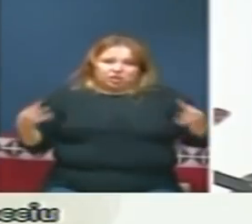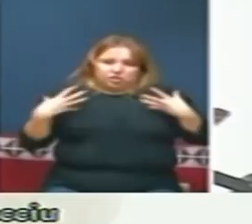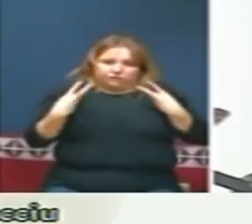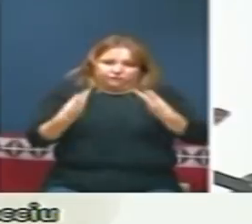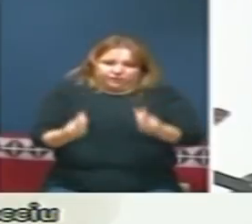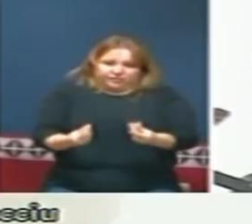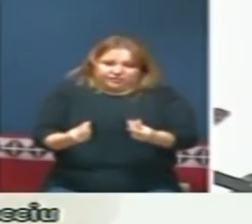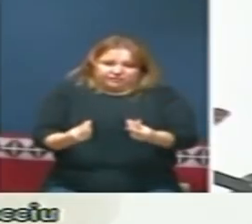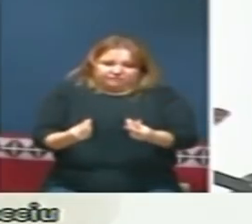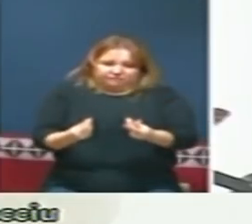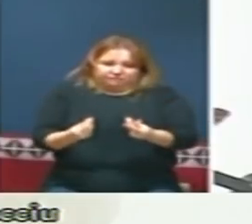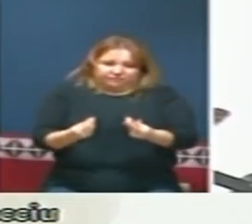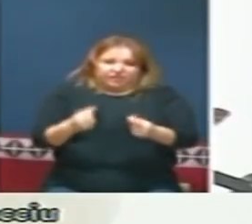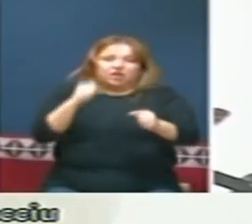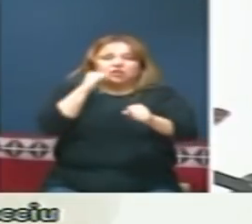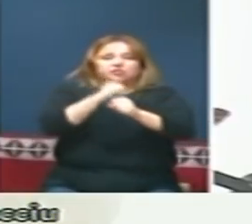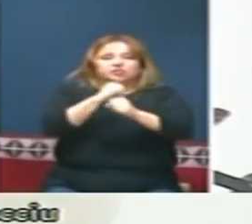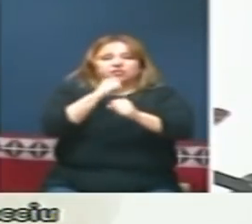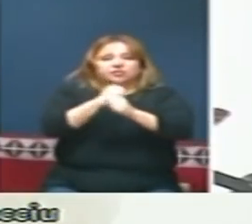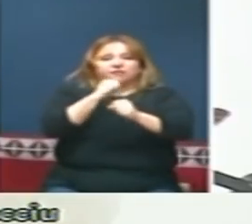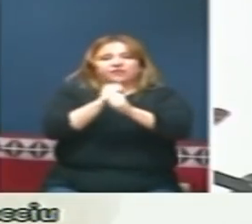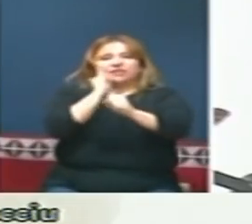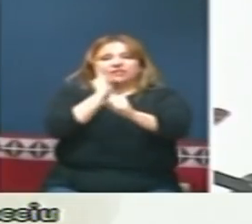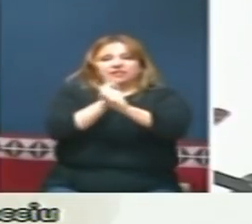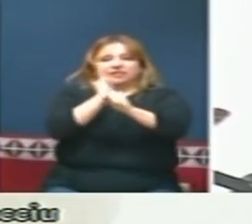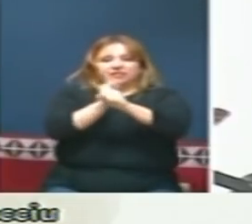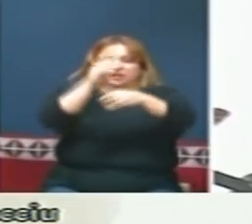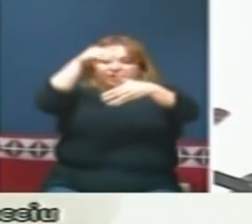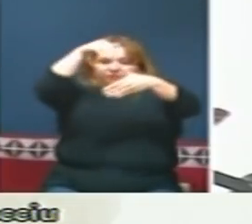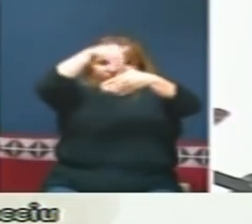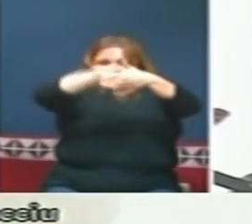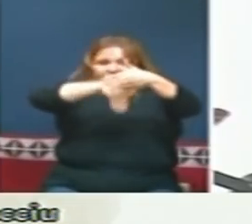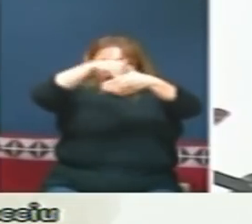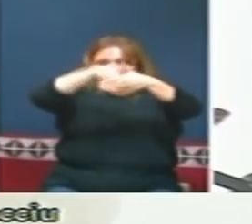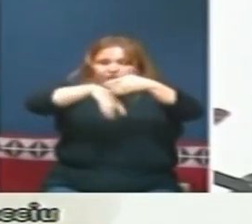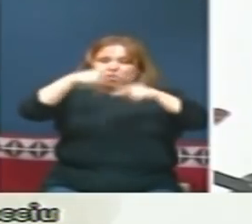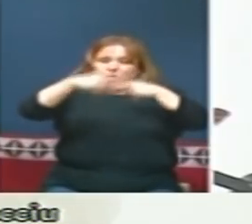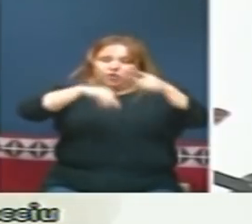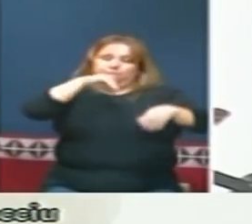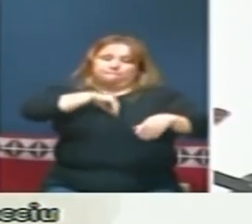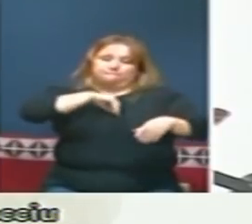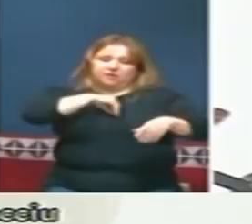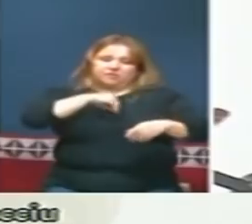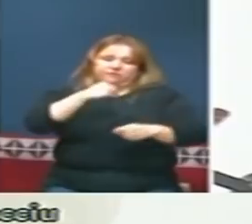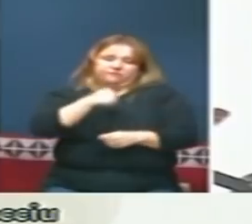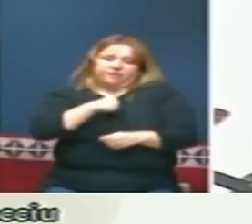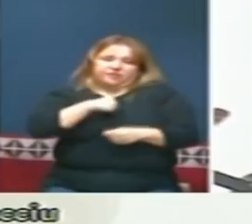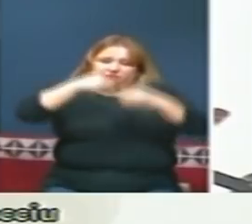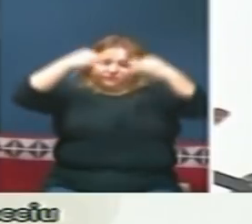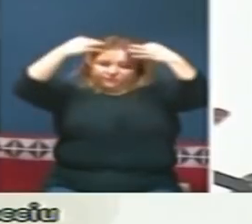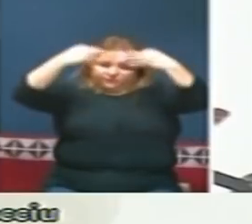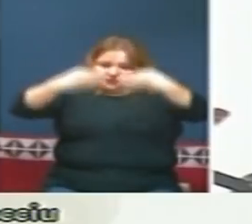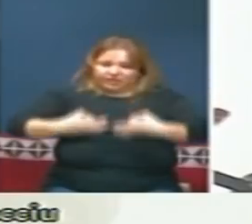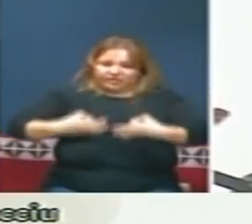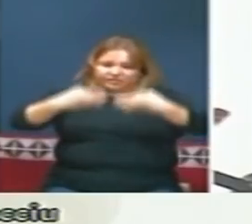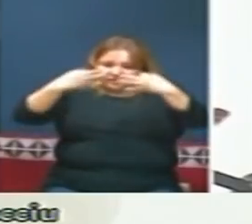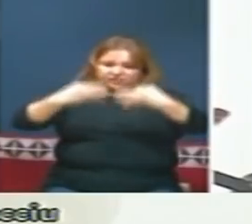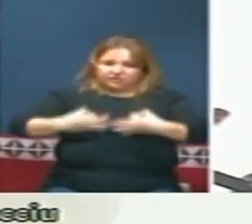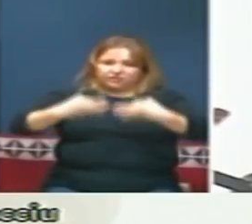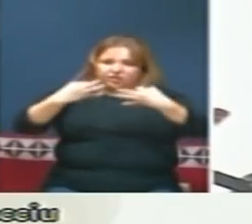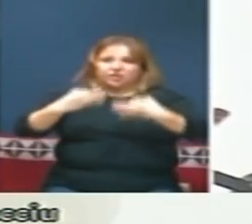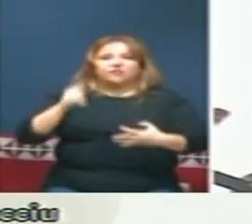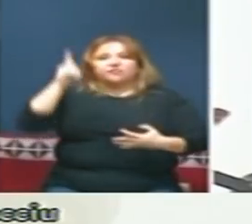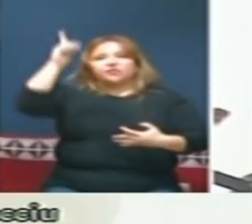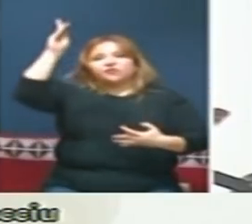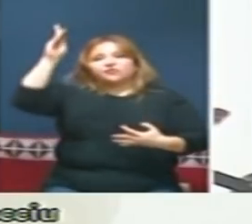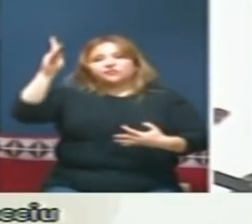sacerdotal, no entrar en componendas con la fe, permanecer fieles a toda costa a la misión,